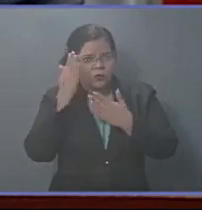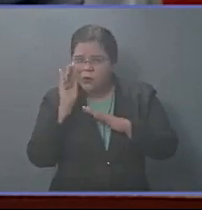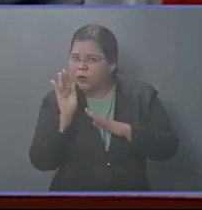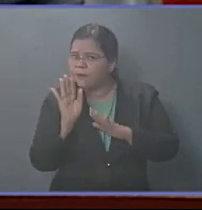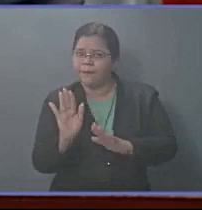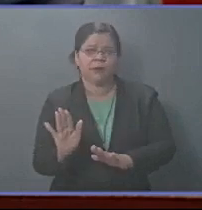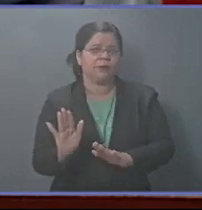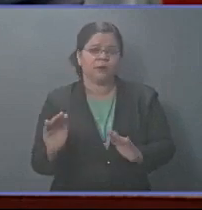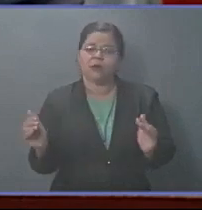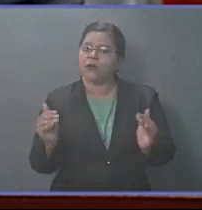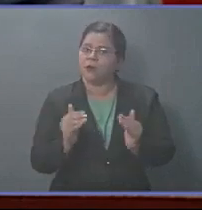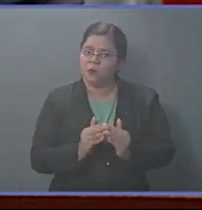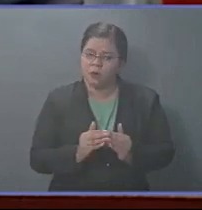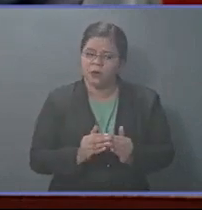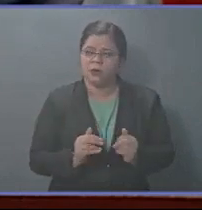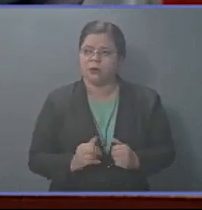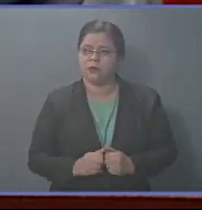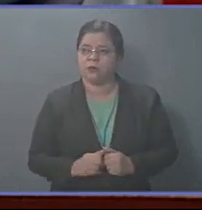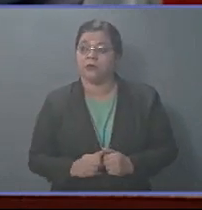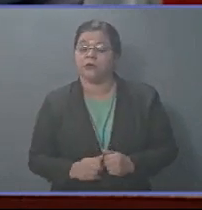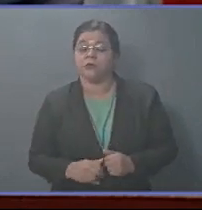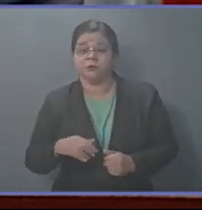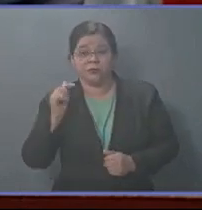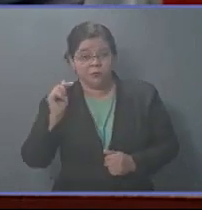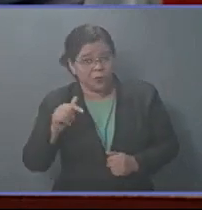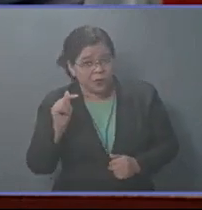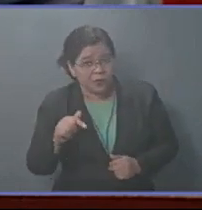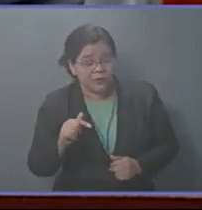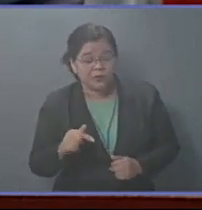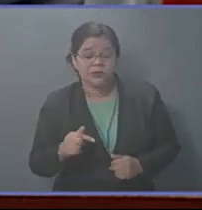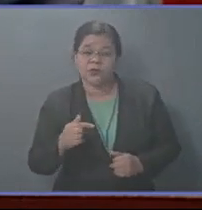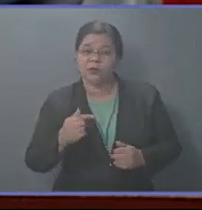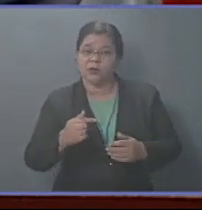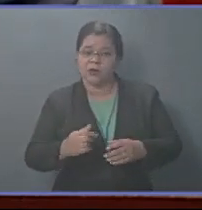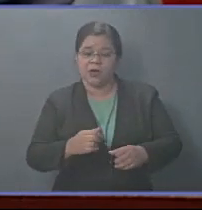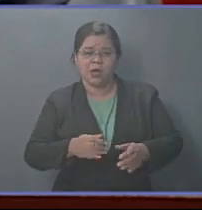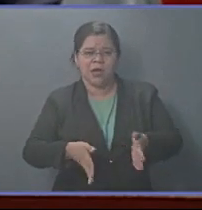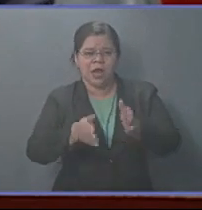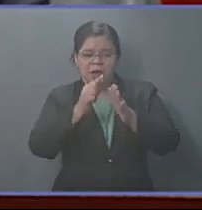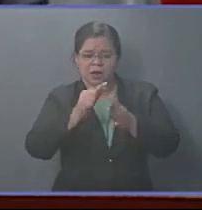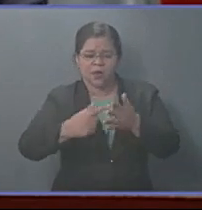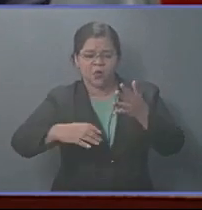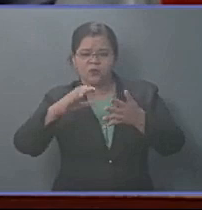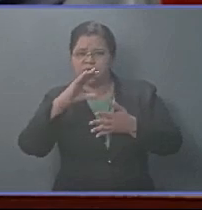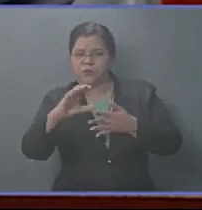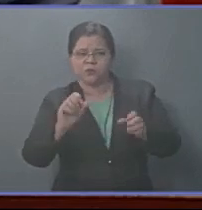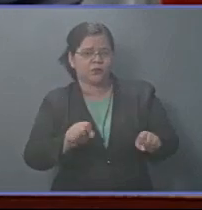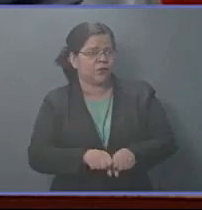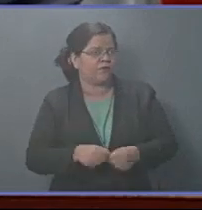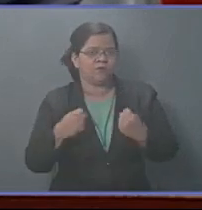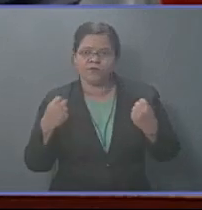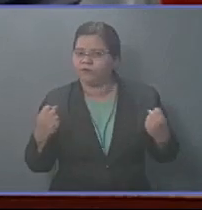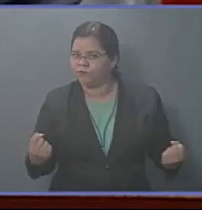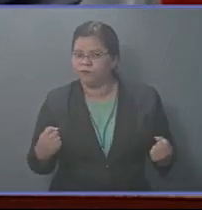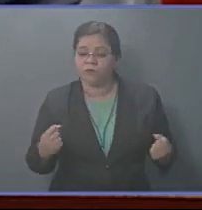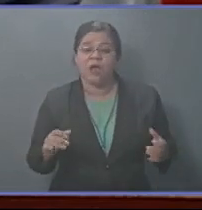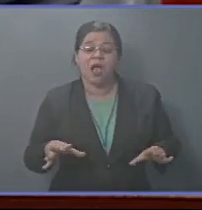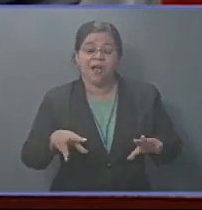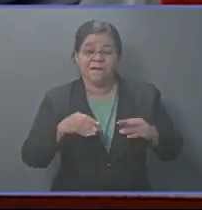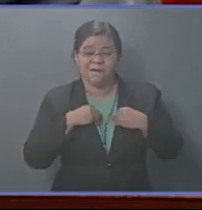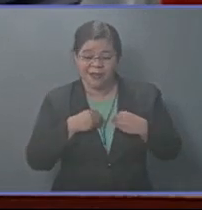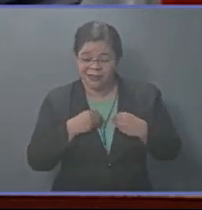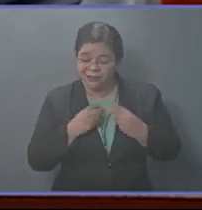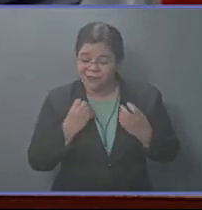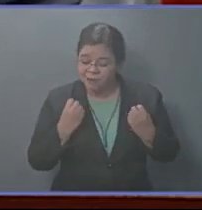inviolabilidad parlamentaria consecuencia la ruptura del orden constitucional salvadoreño afectando